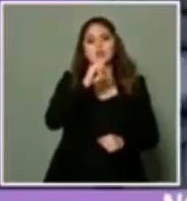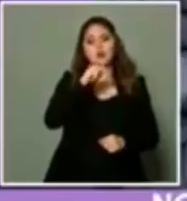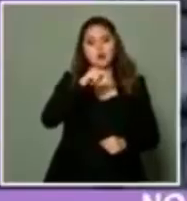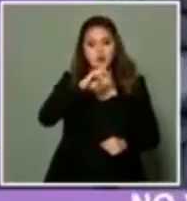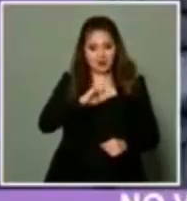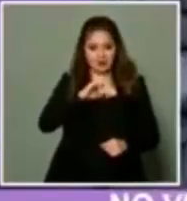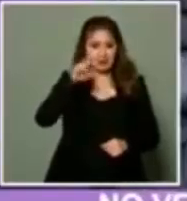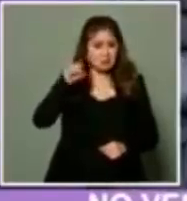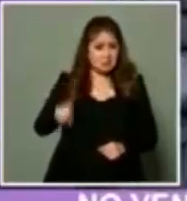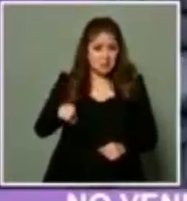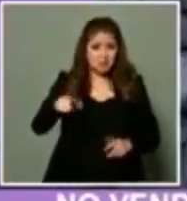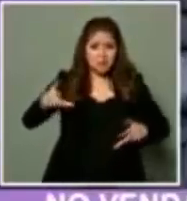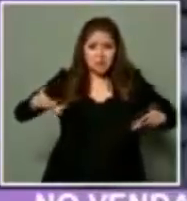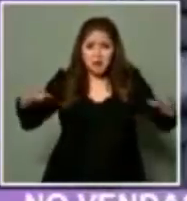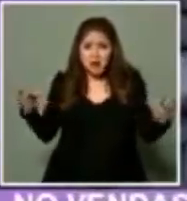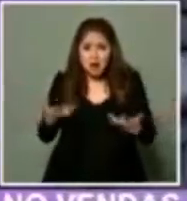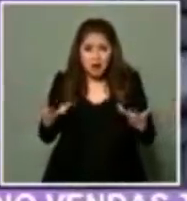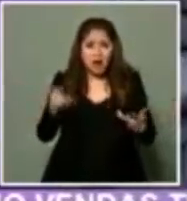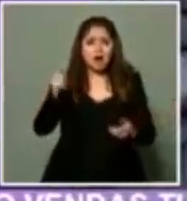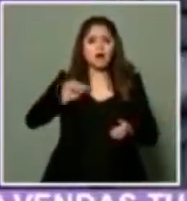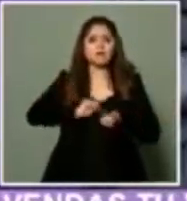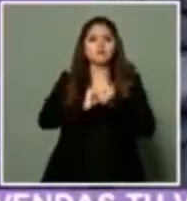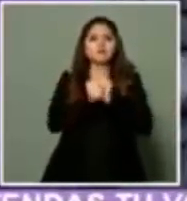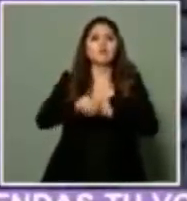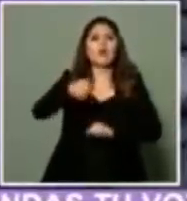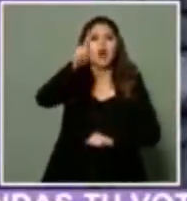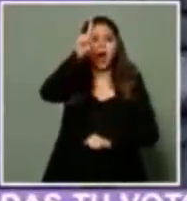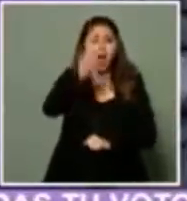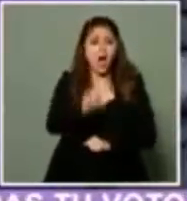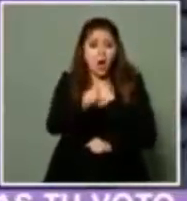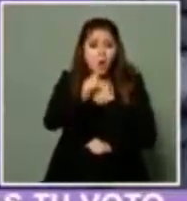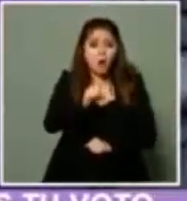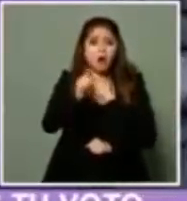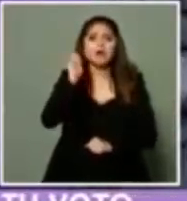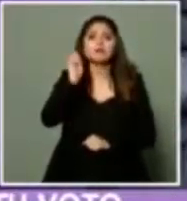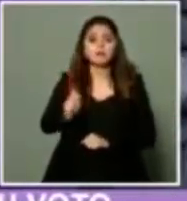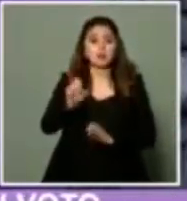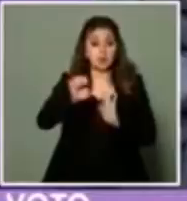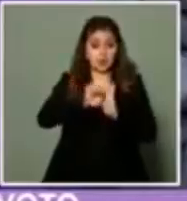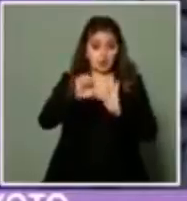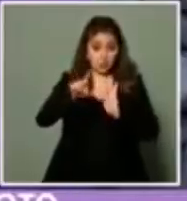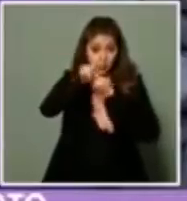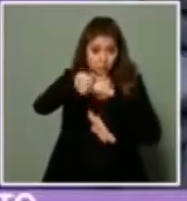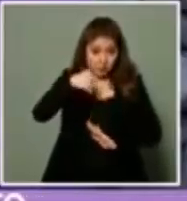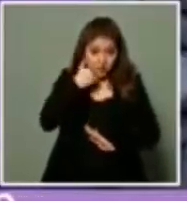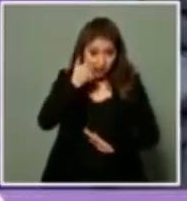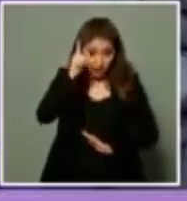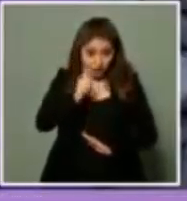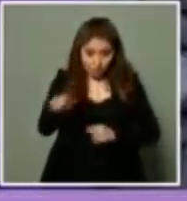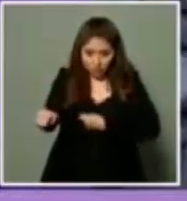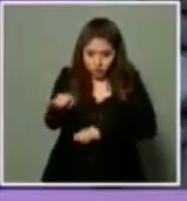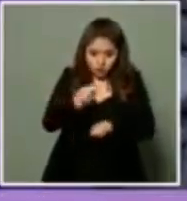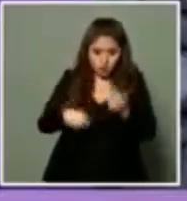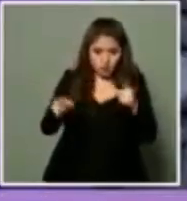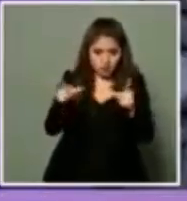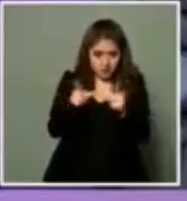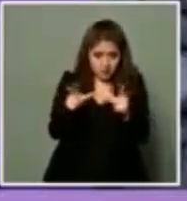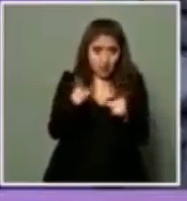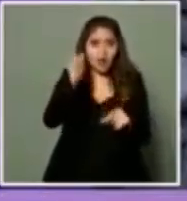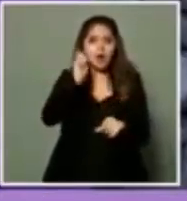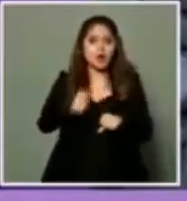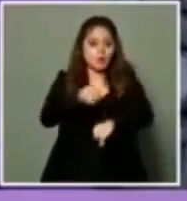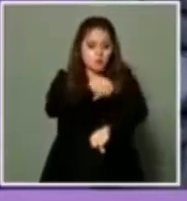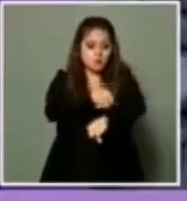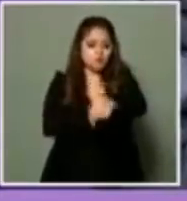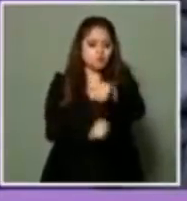lucra políticamente con las pipas de agua. Pide credenciales, marca con brazaletes a la